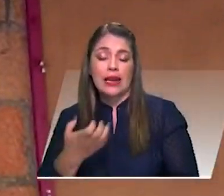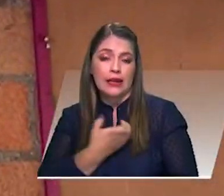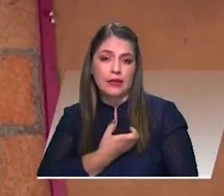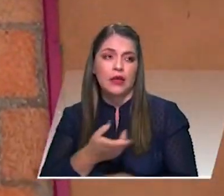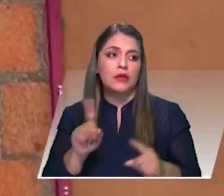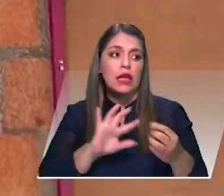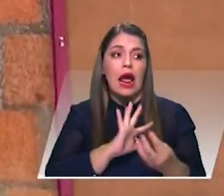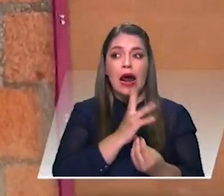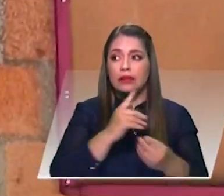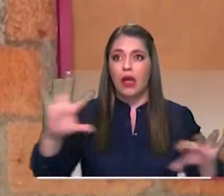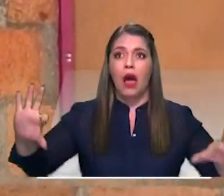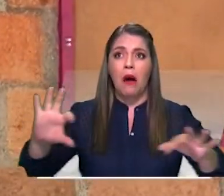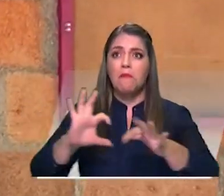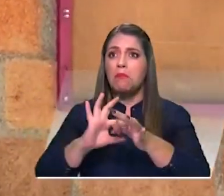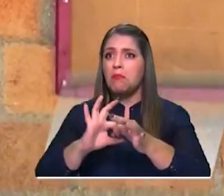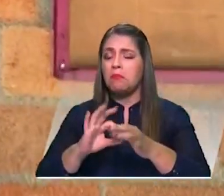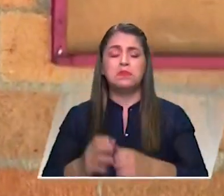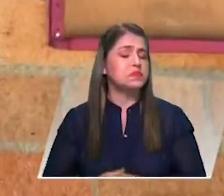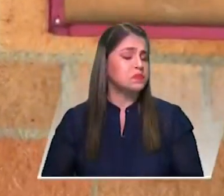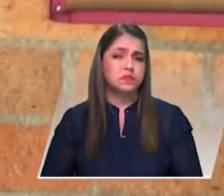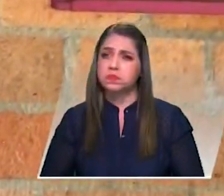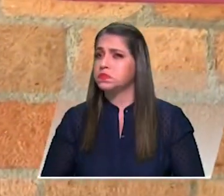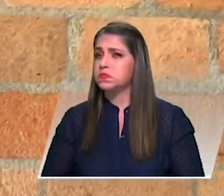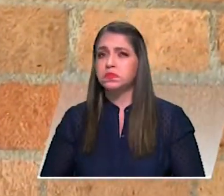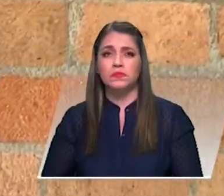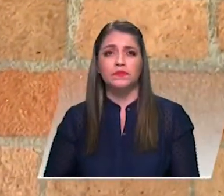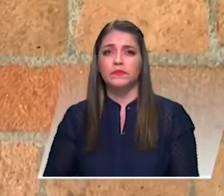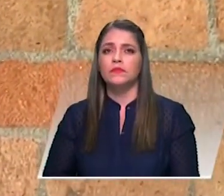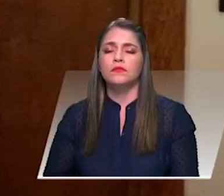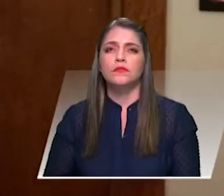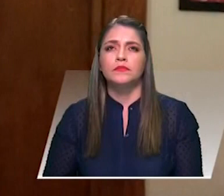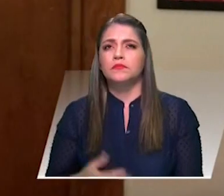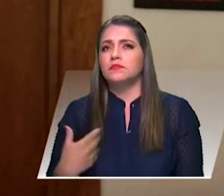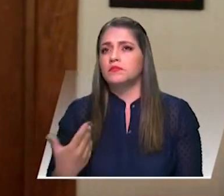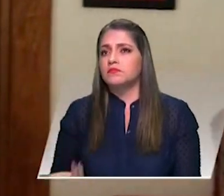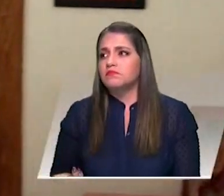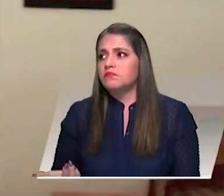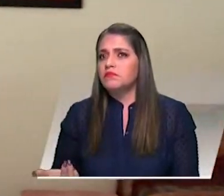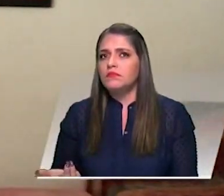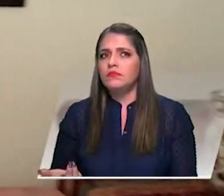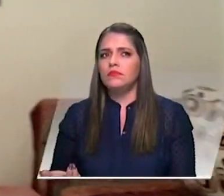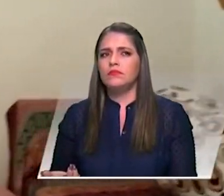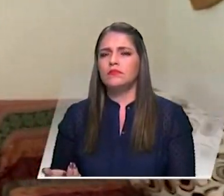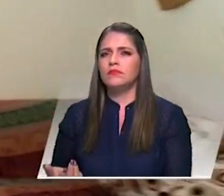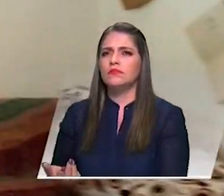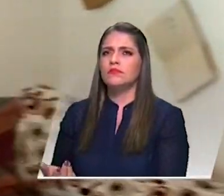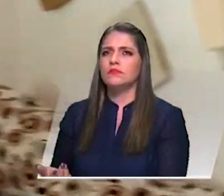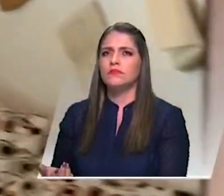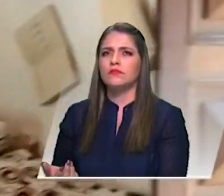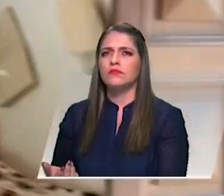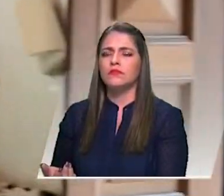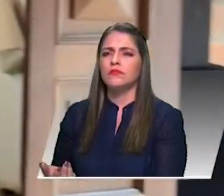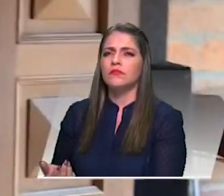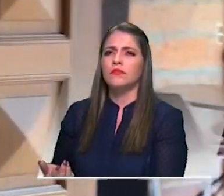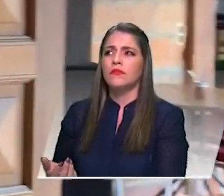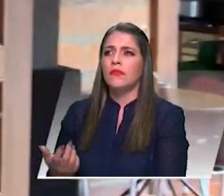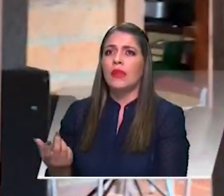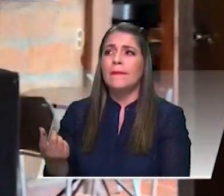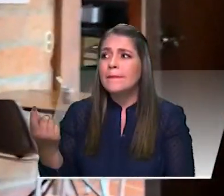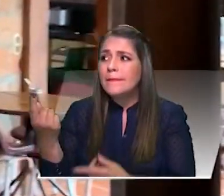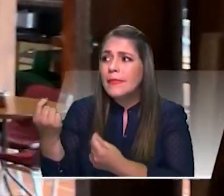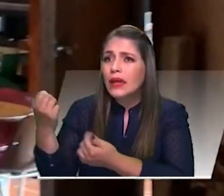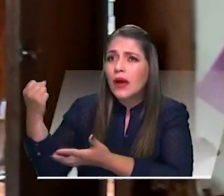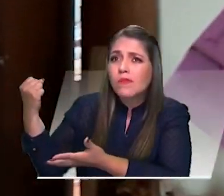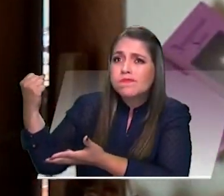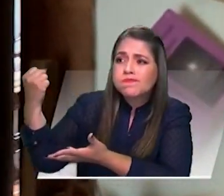gremio artístico, ¿cierto? Toda vez pues, que no, los recursos que se han destinado